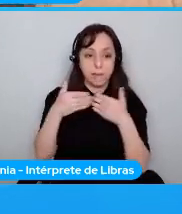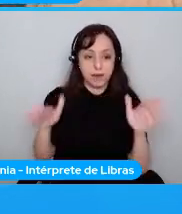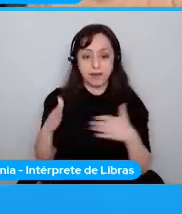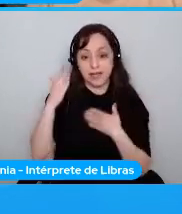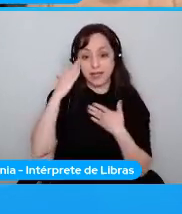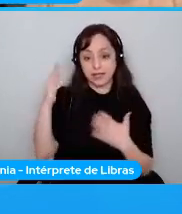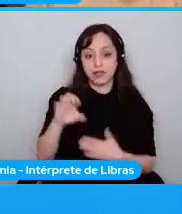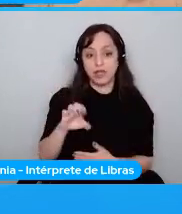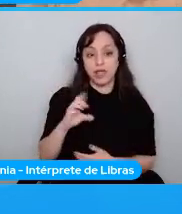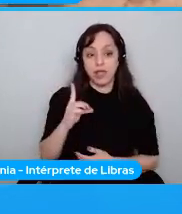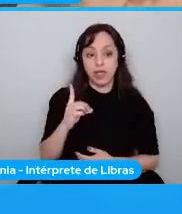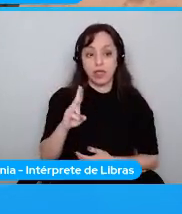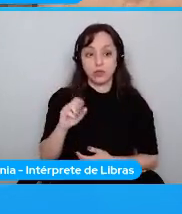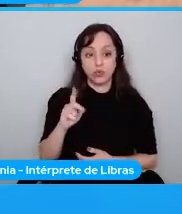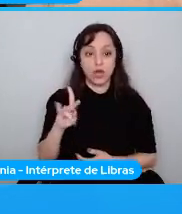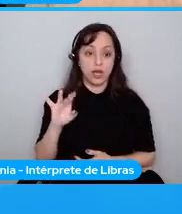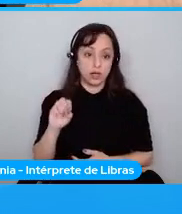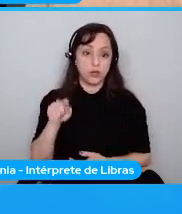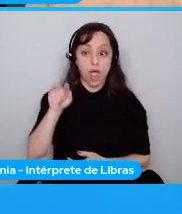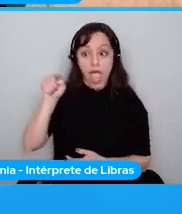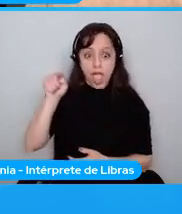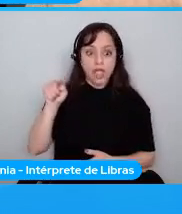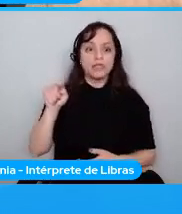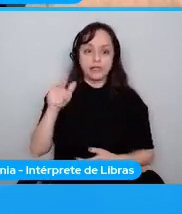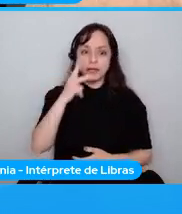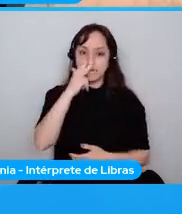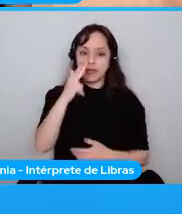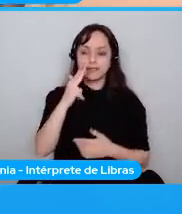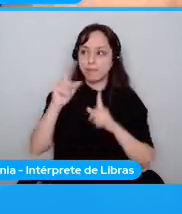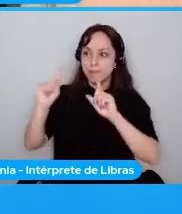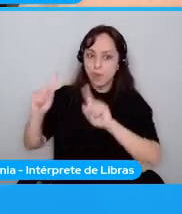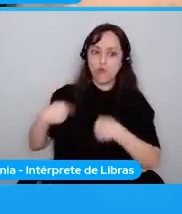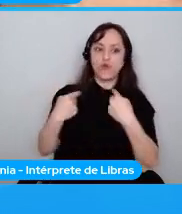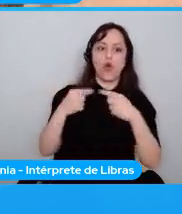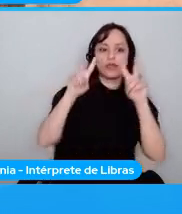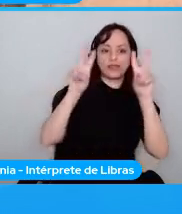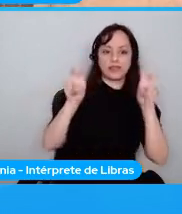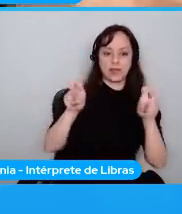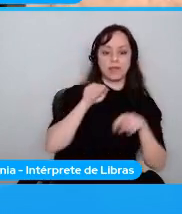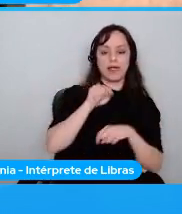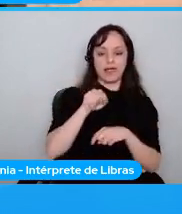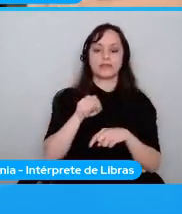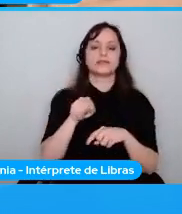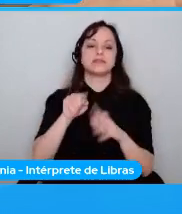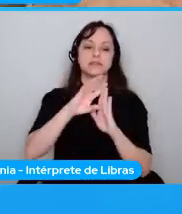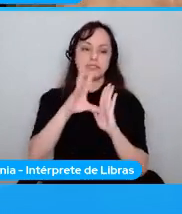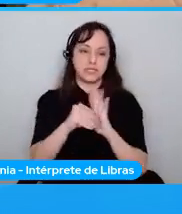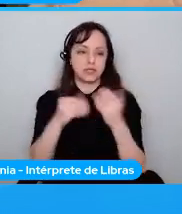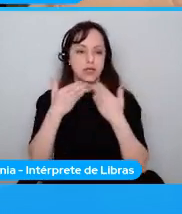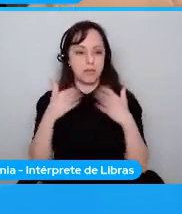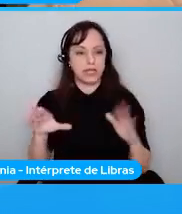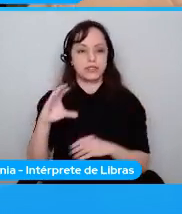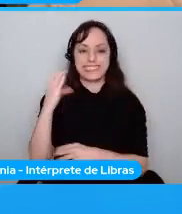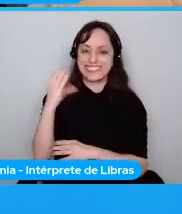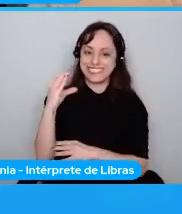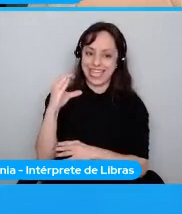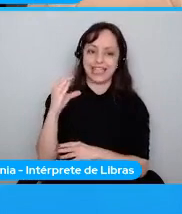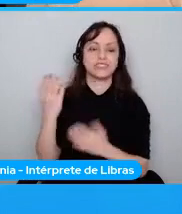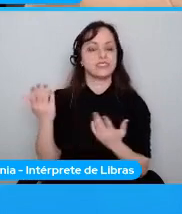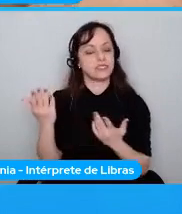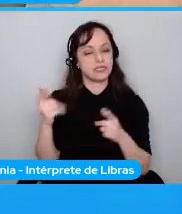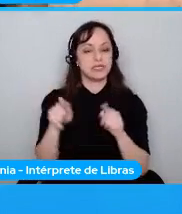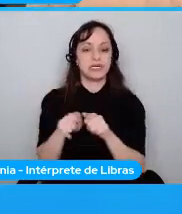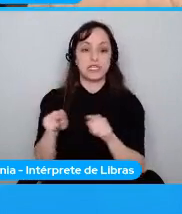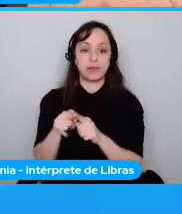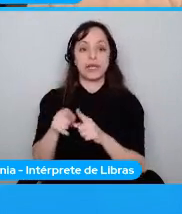no sé si me estará escuchando, pero él me metió el bichito del tema de datos abiertos, el tema de incidencia, el tema de